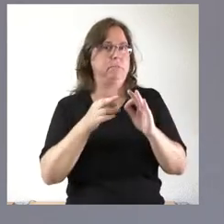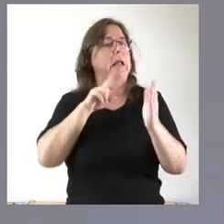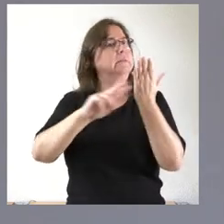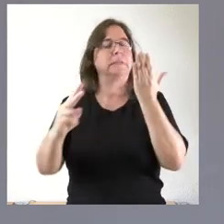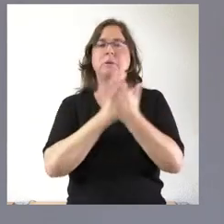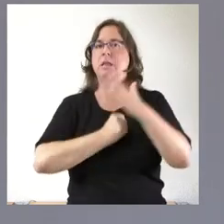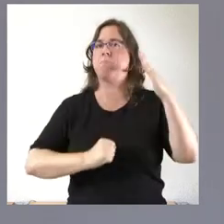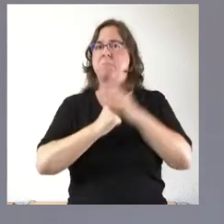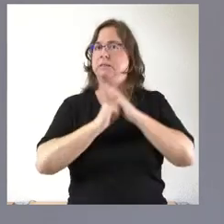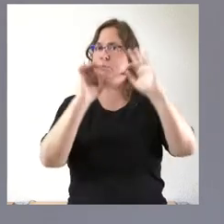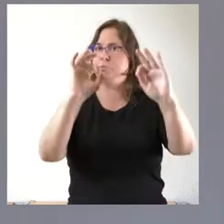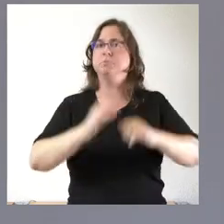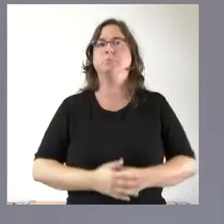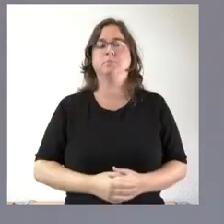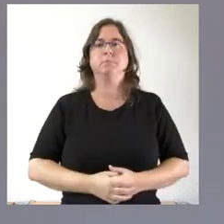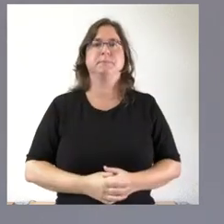posible.